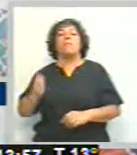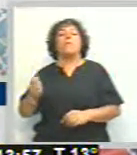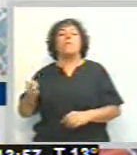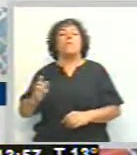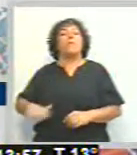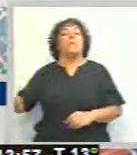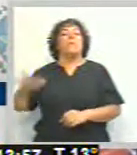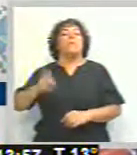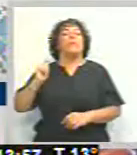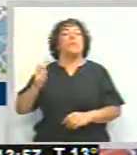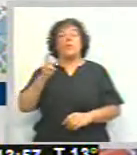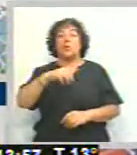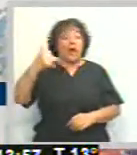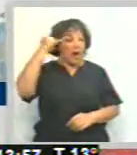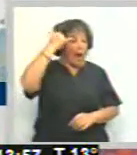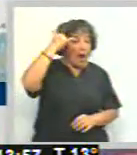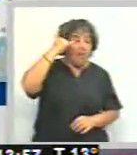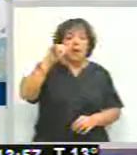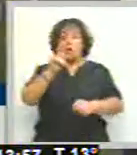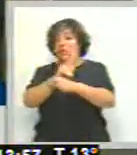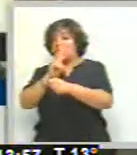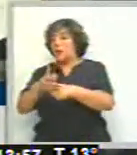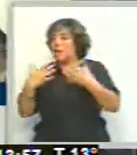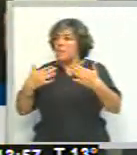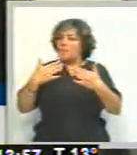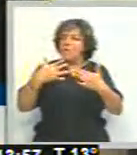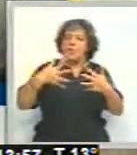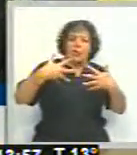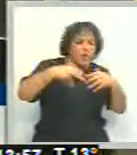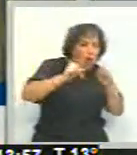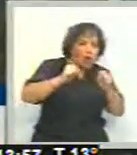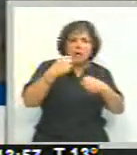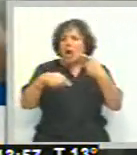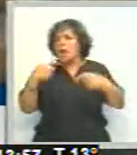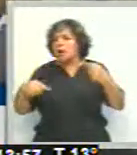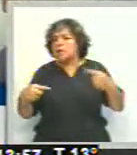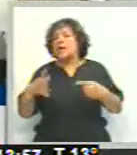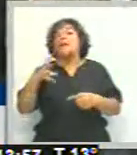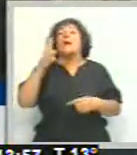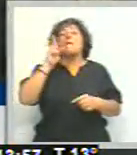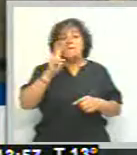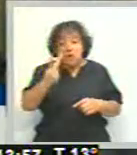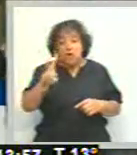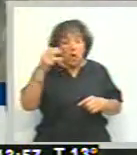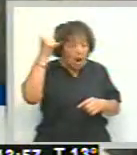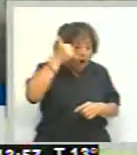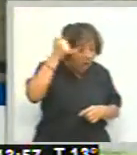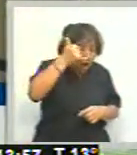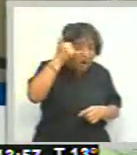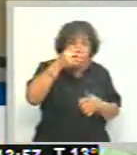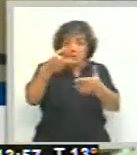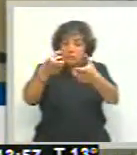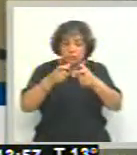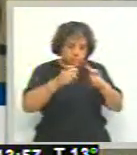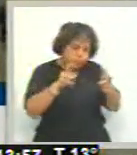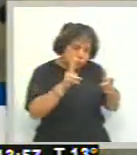tienen cámaras de seguridad en el lugar pudieron observar algo extraño se están analizando las cámaras de seguridad las cámaras de seguridad